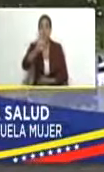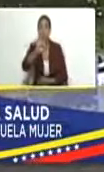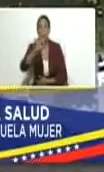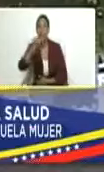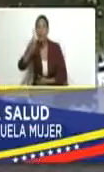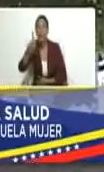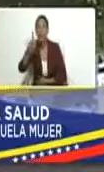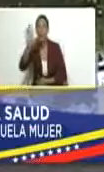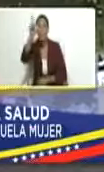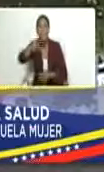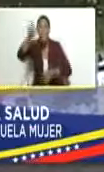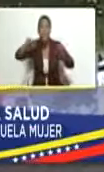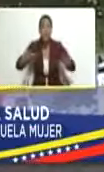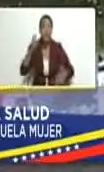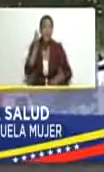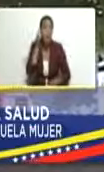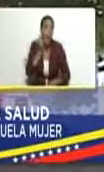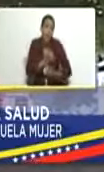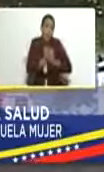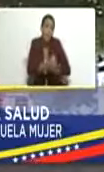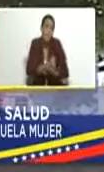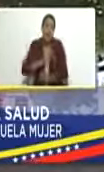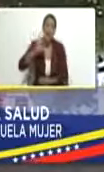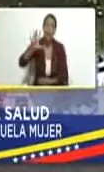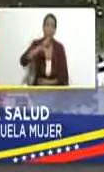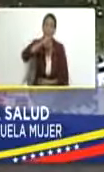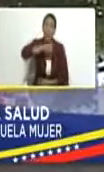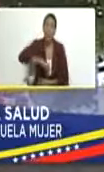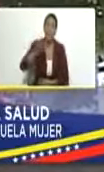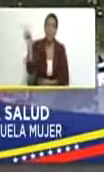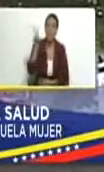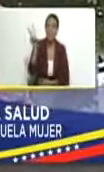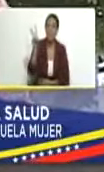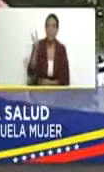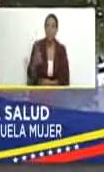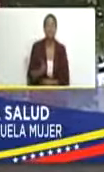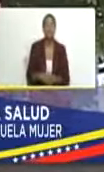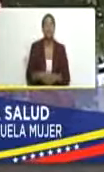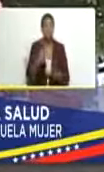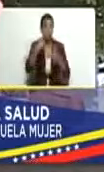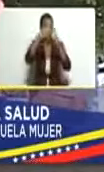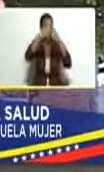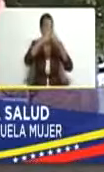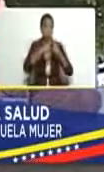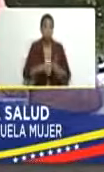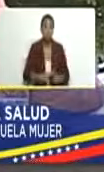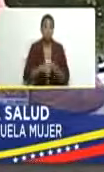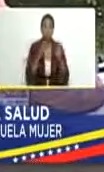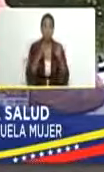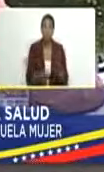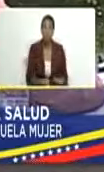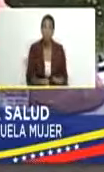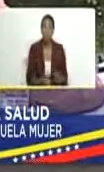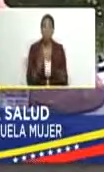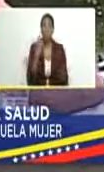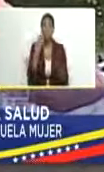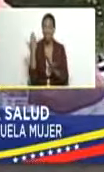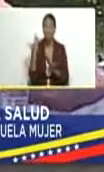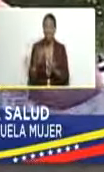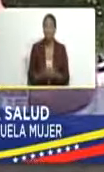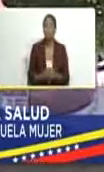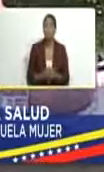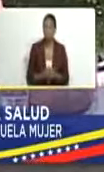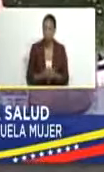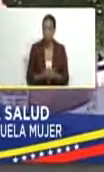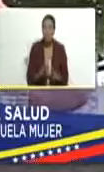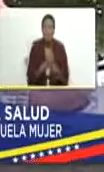5.250.131 mujeres que aman la patria. Y tenemos nosotros que